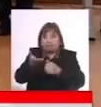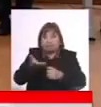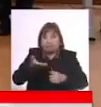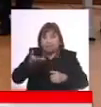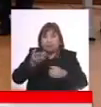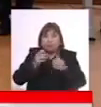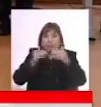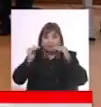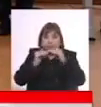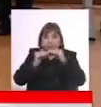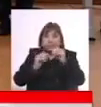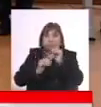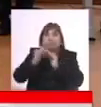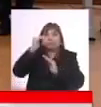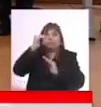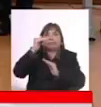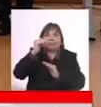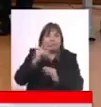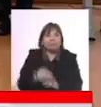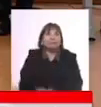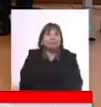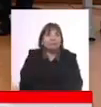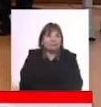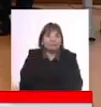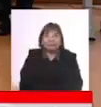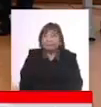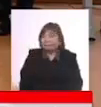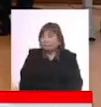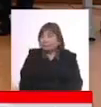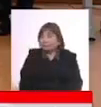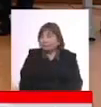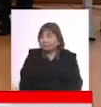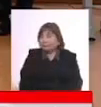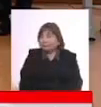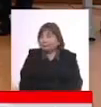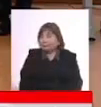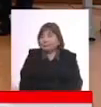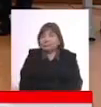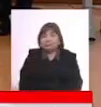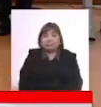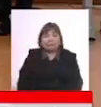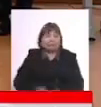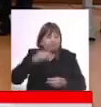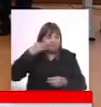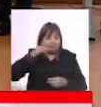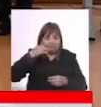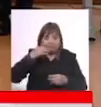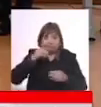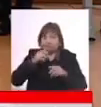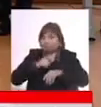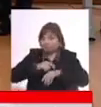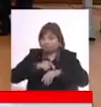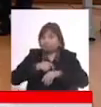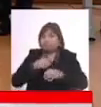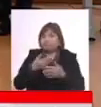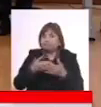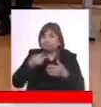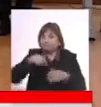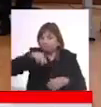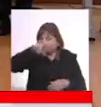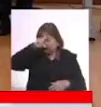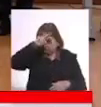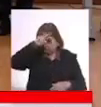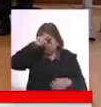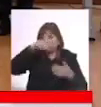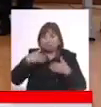primero te imitan, después te igualan y después te superan, ¿no? Y tienen una actitud proactiva todo el tiempo que creo que el